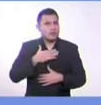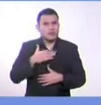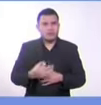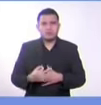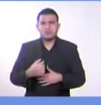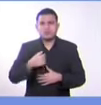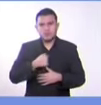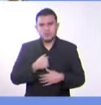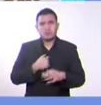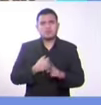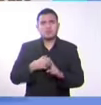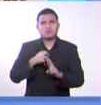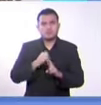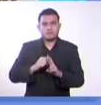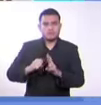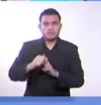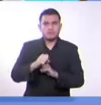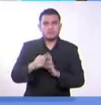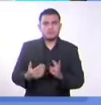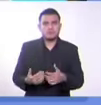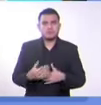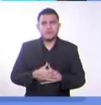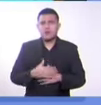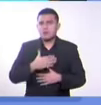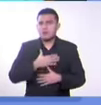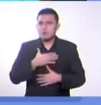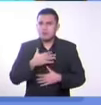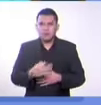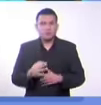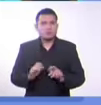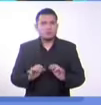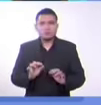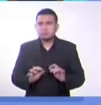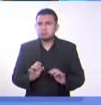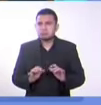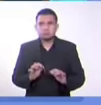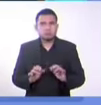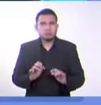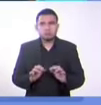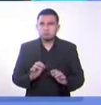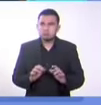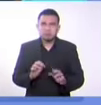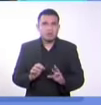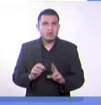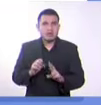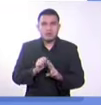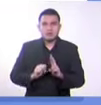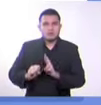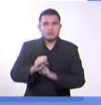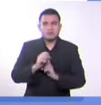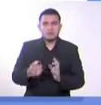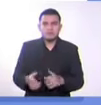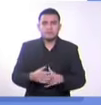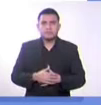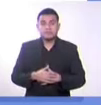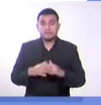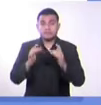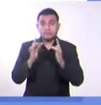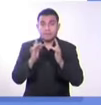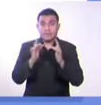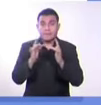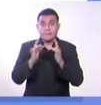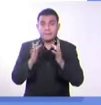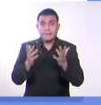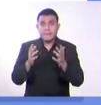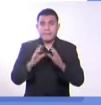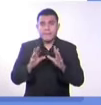redes sociales, me gusta estar ahí en los medios, me gusta. Sí, realmente el internet es un medio de comunicación que